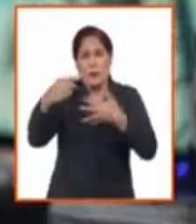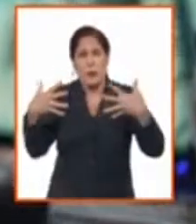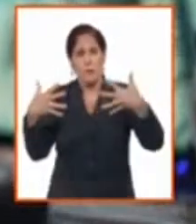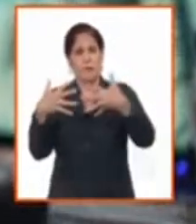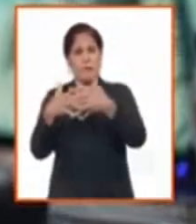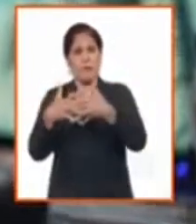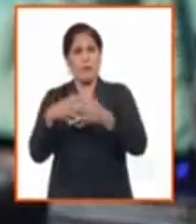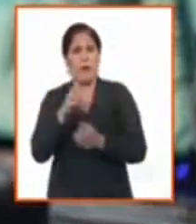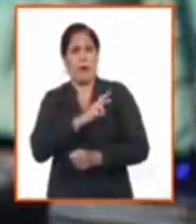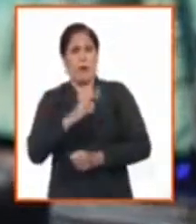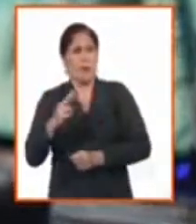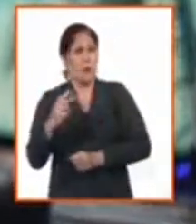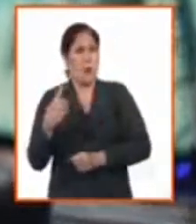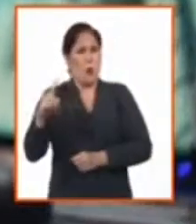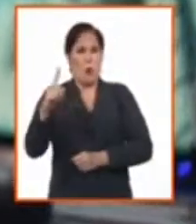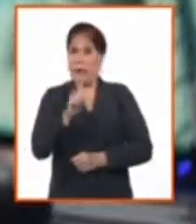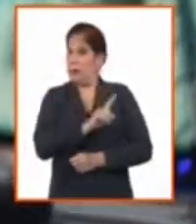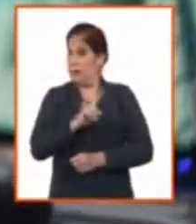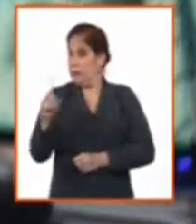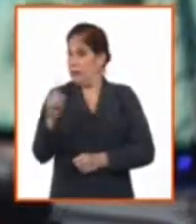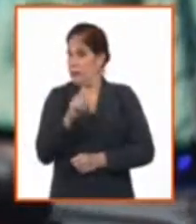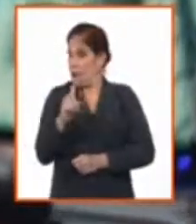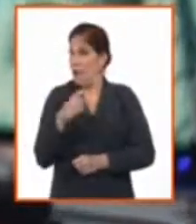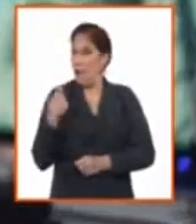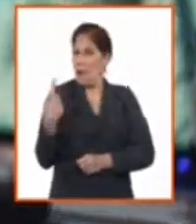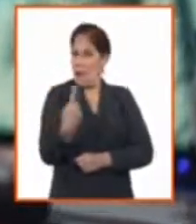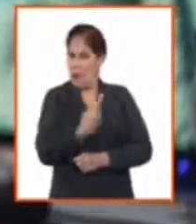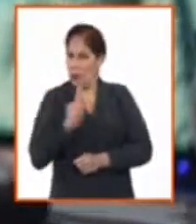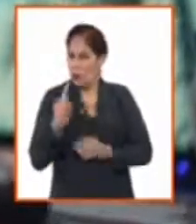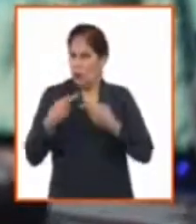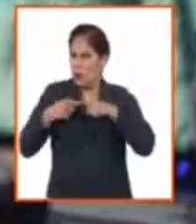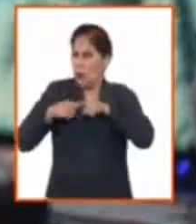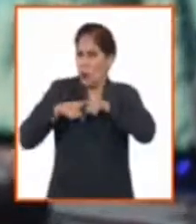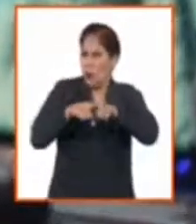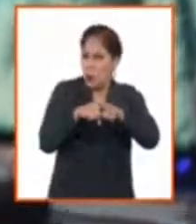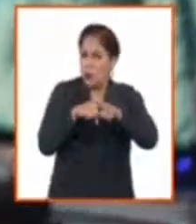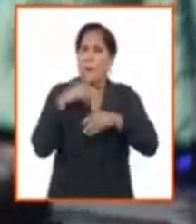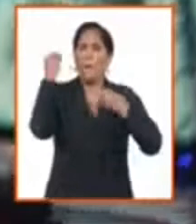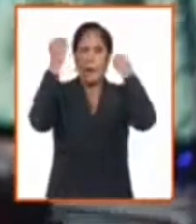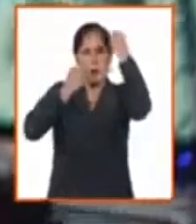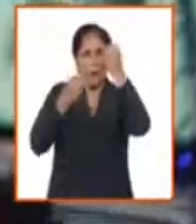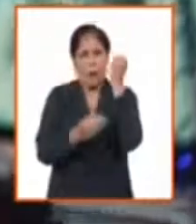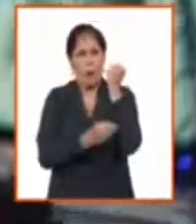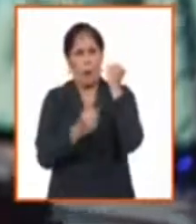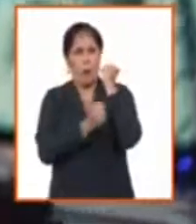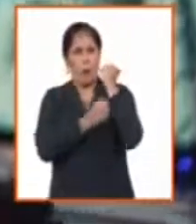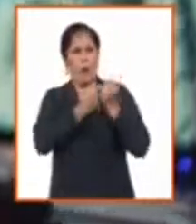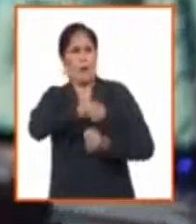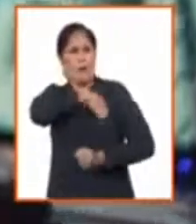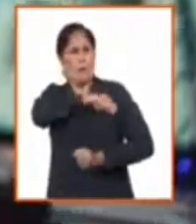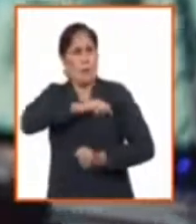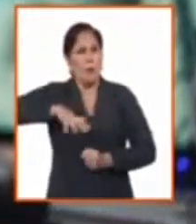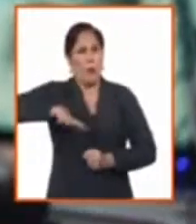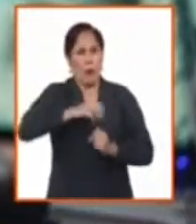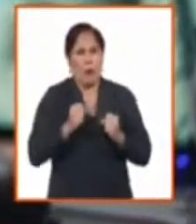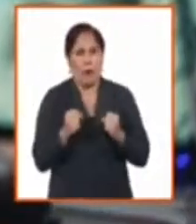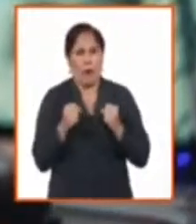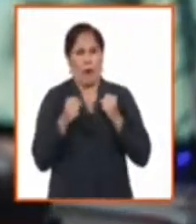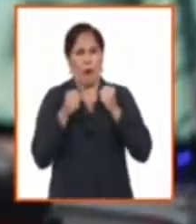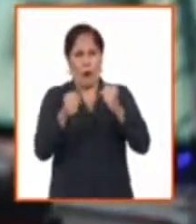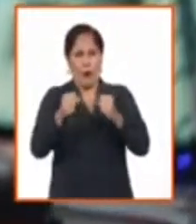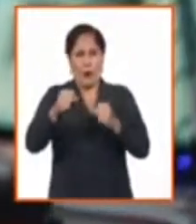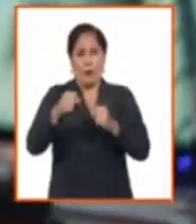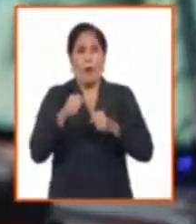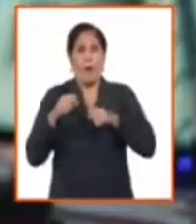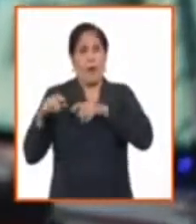práctica revolucionario es el arma más formidable para quienes creemos en el poder de las masas en la fuerza telúrica de los pueblos